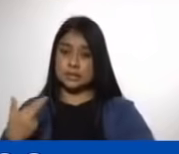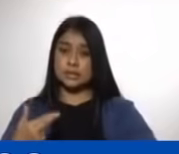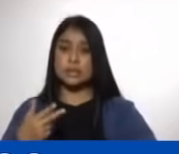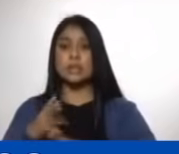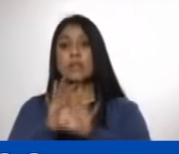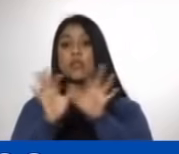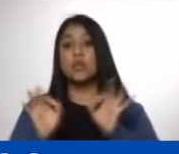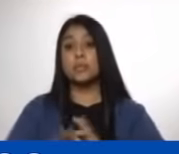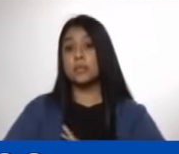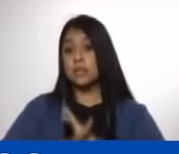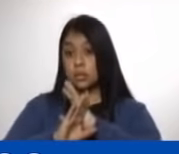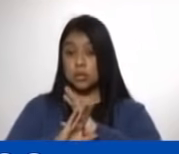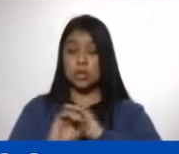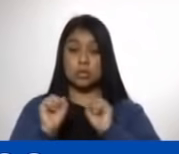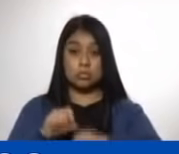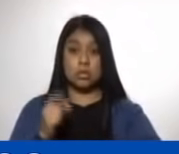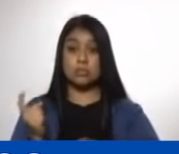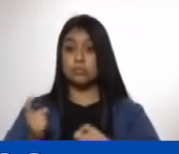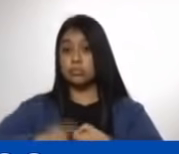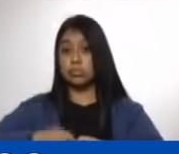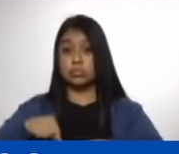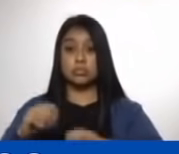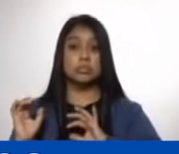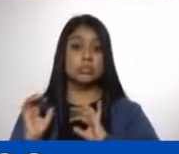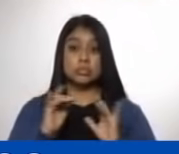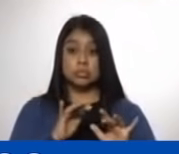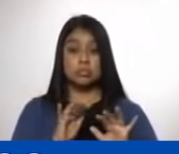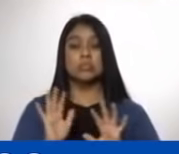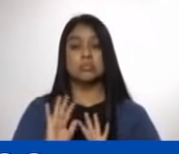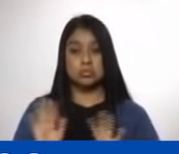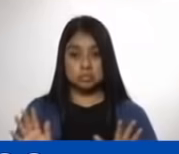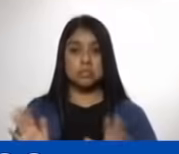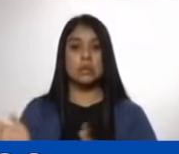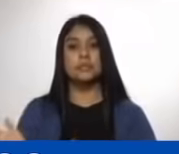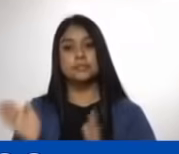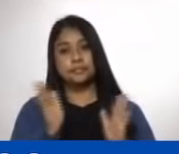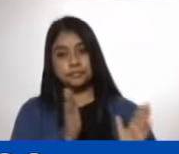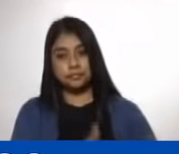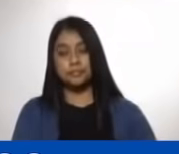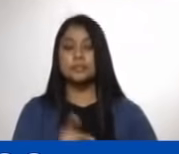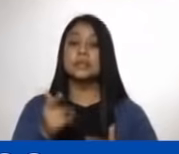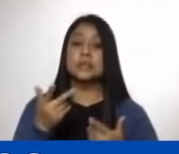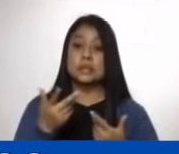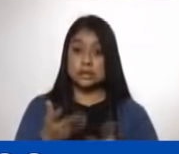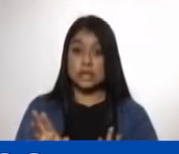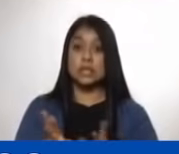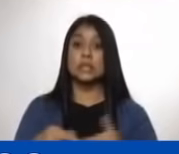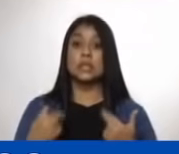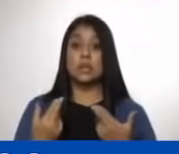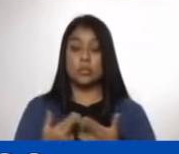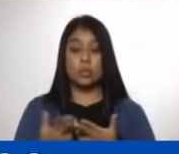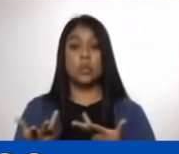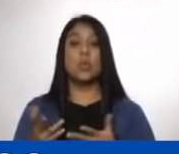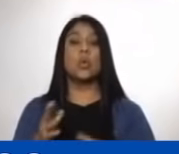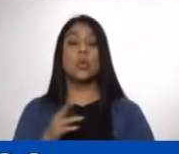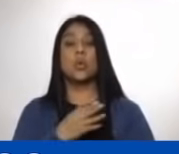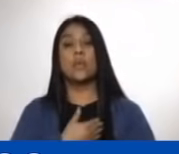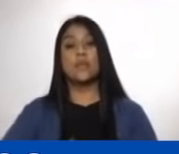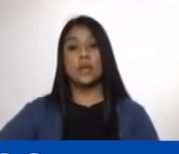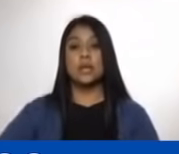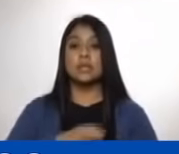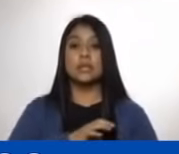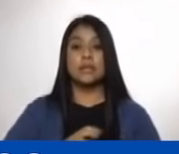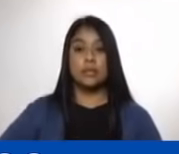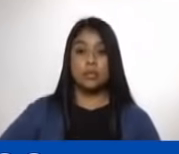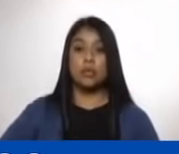personas que quisieran formar parte de esta caravana. Posteriormente, se hicieron las reuniones con los gobiernos de El Salvador,